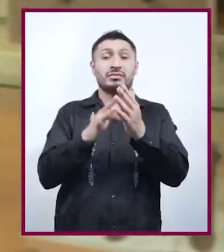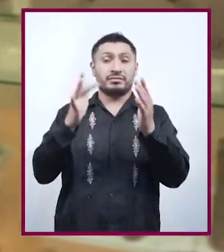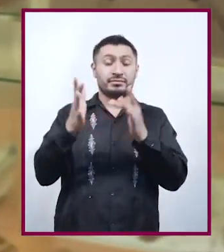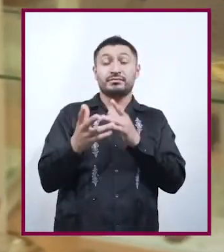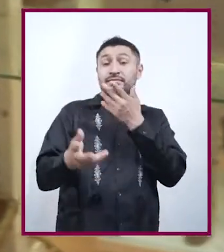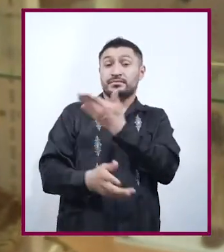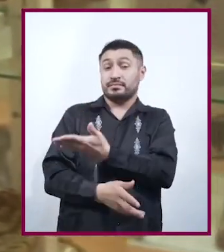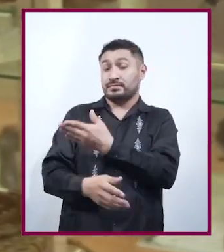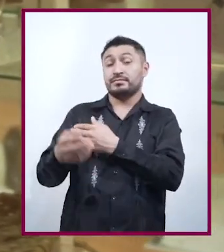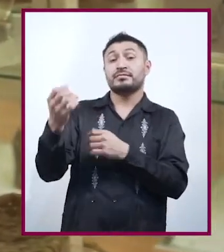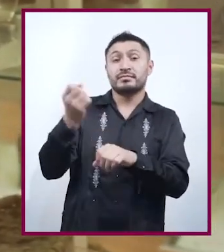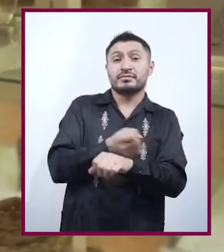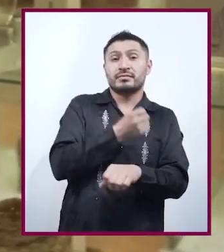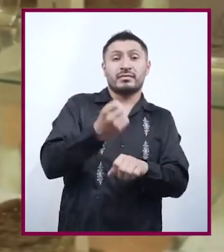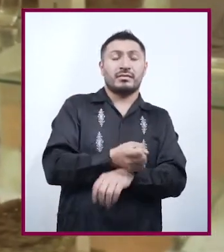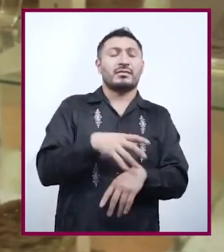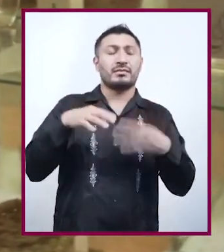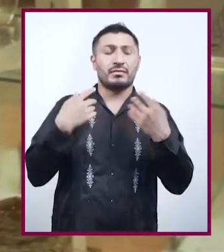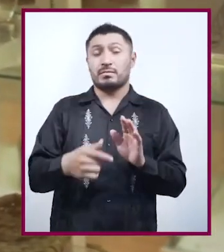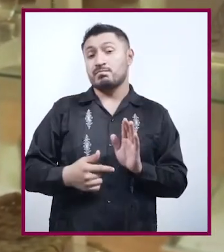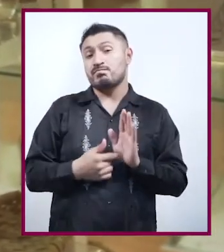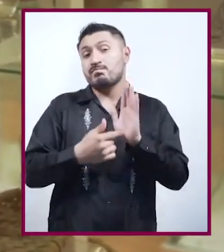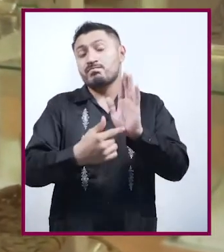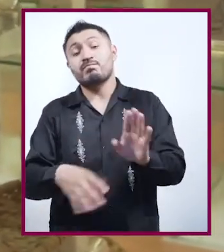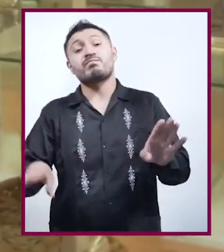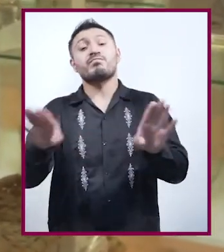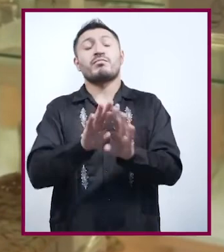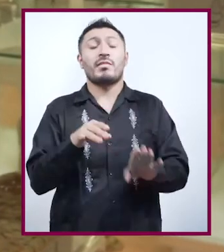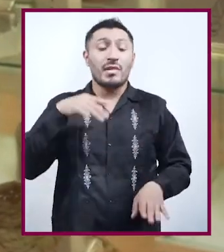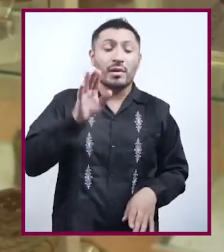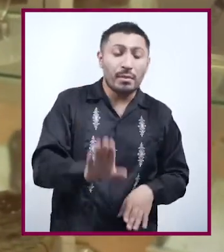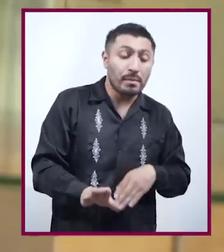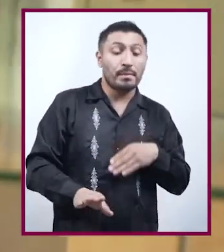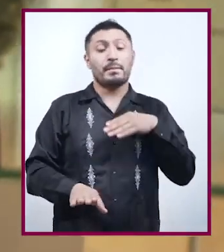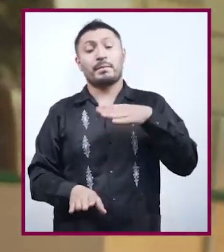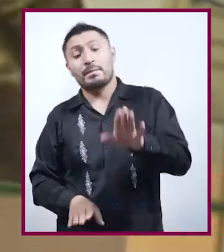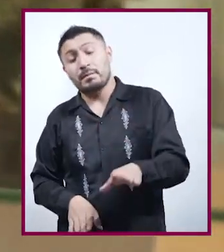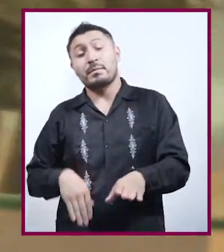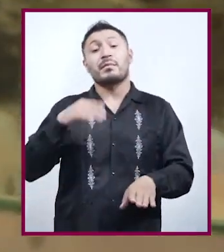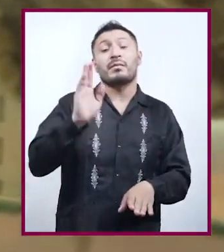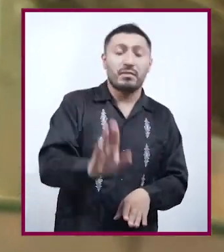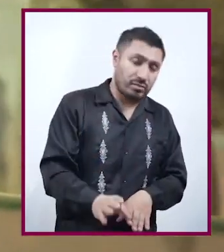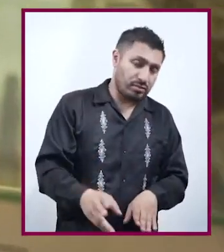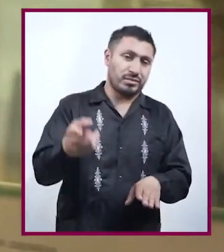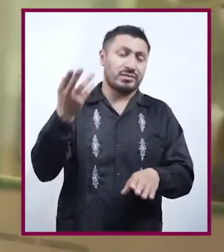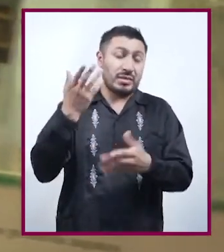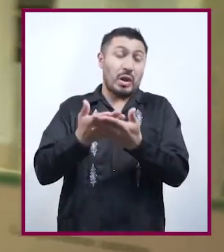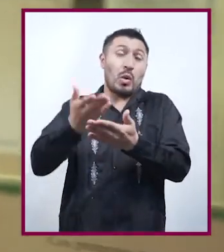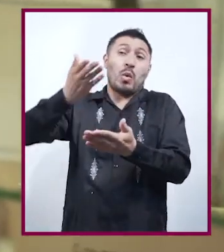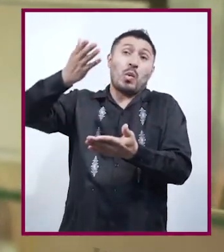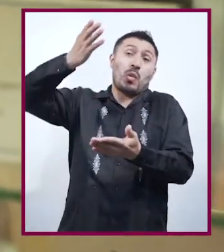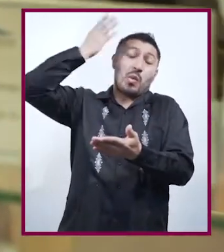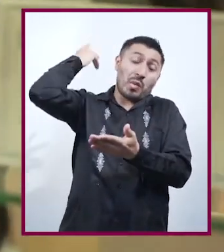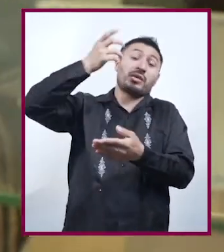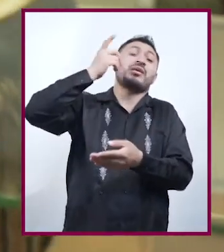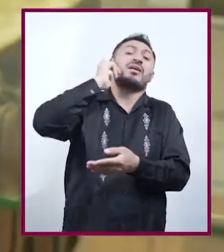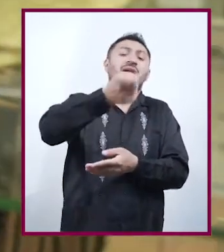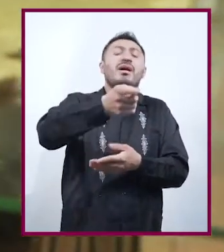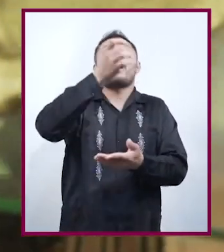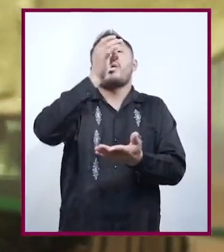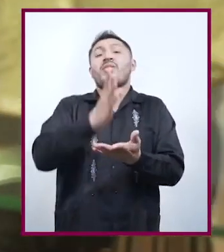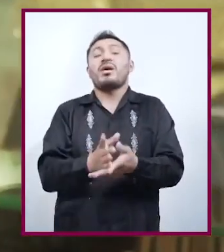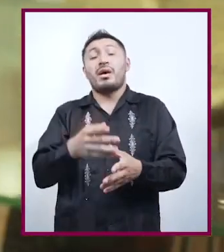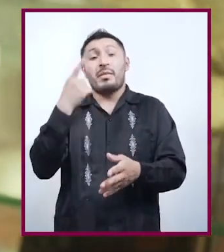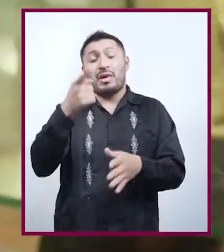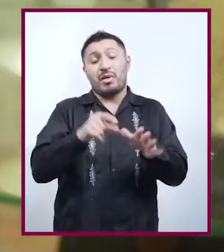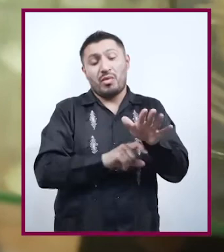III antes de Cristo. Estos zapatos nos muestran cómo pisaban, cómo calzaban en aquella